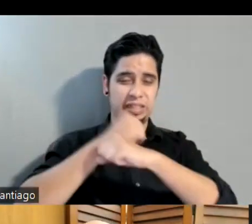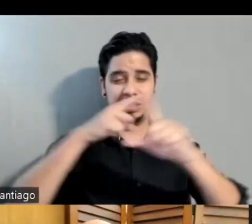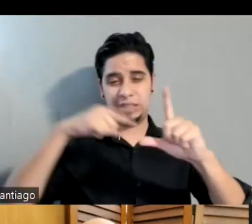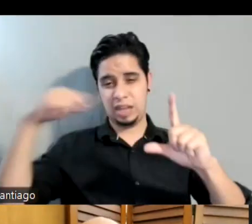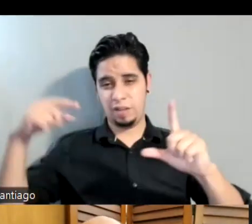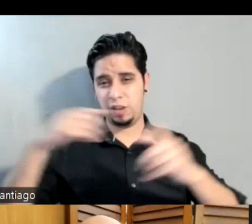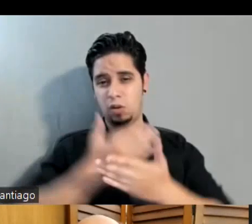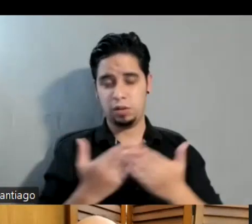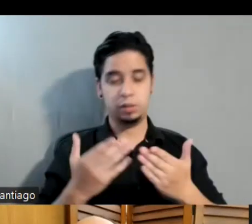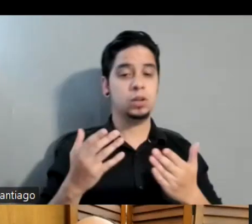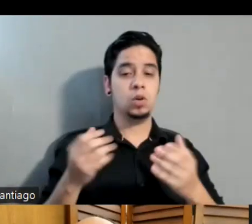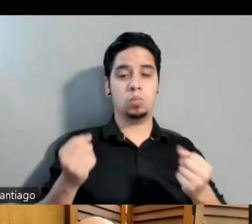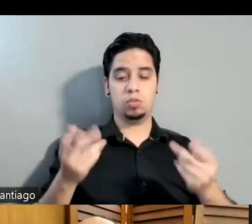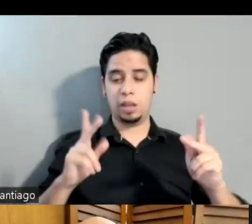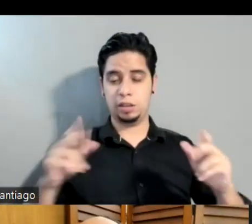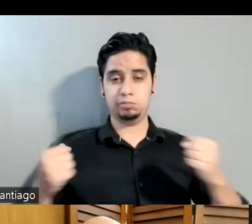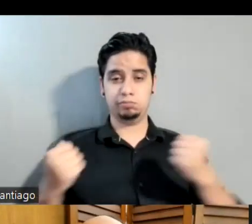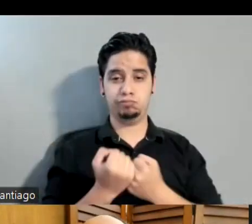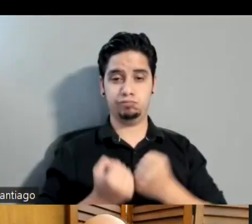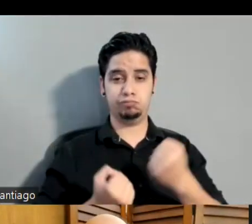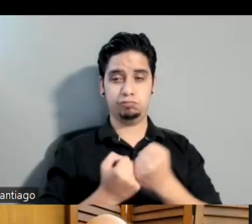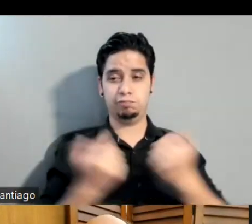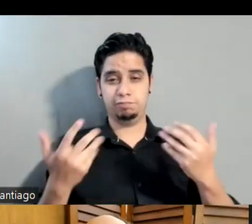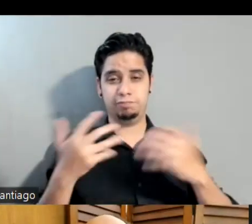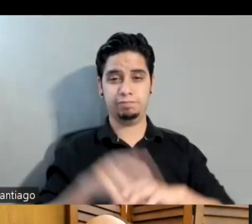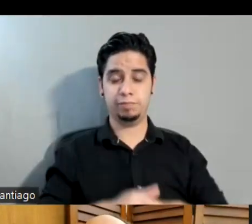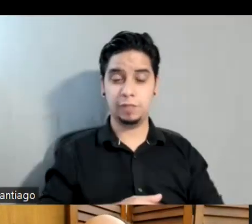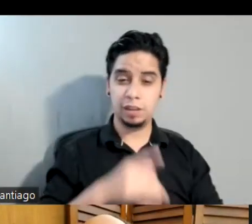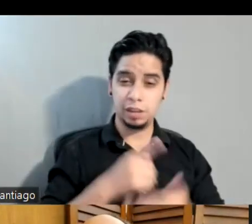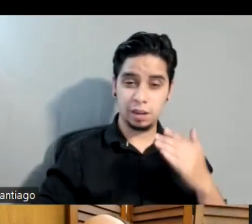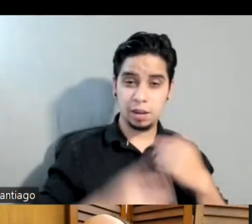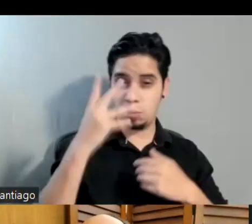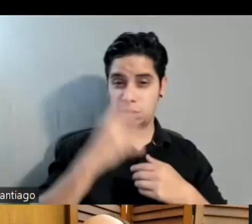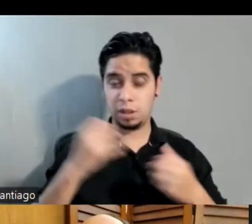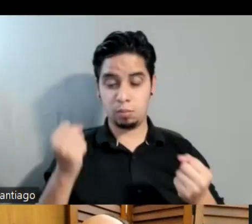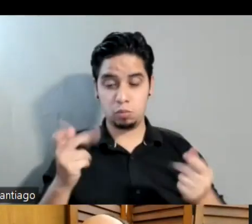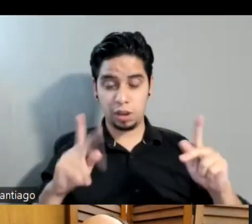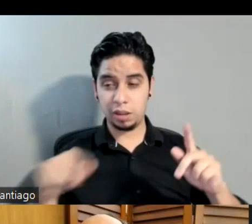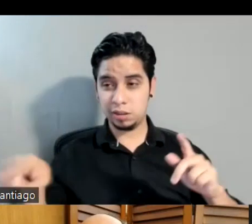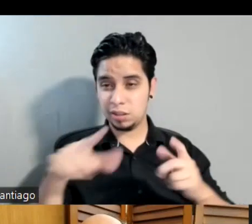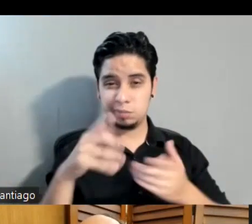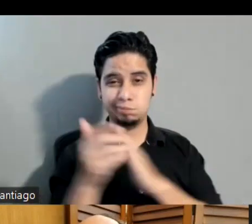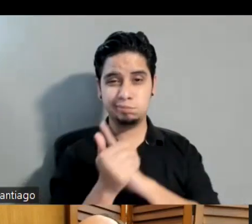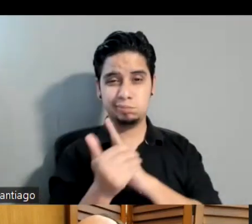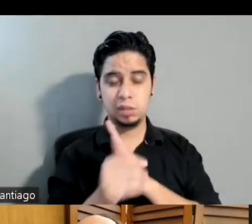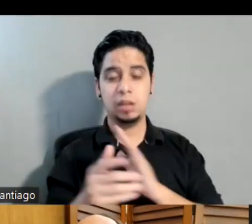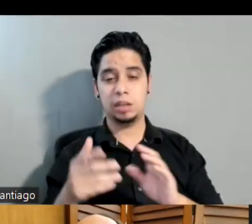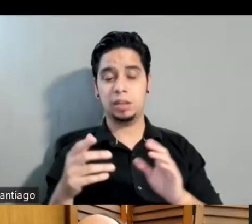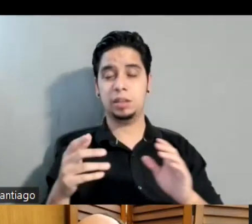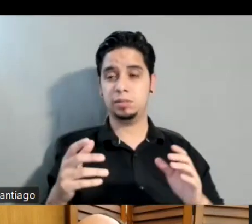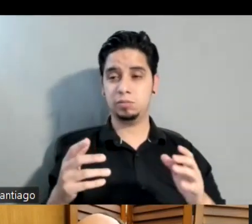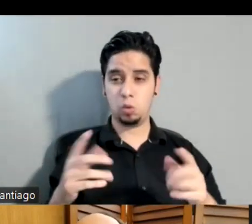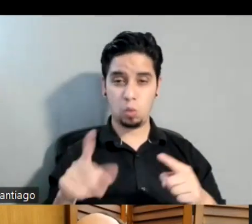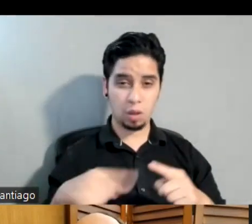Una mezcla de muchas cosas. Pero qué bonito, ¿verdad? Qué bonito estar rodeado de tanta gente talentosa y comprometida que tan pronto